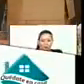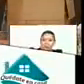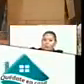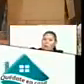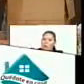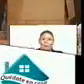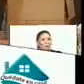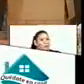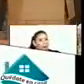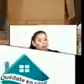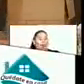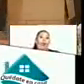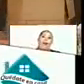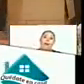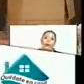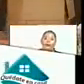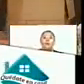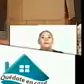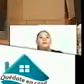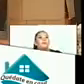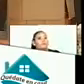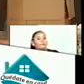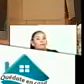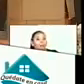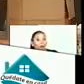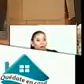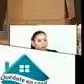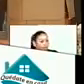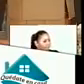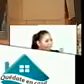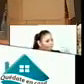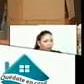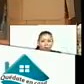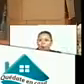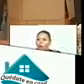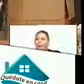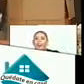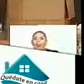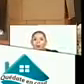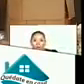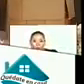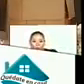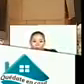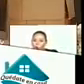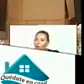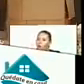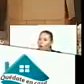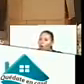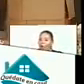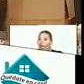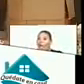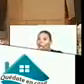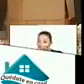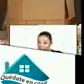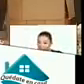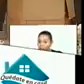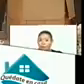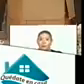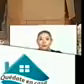producción? Nada más y nada menos que donarla a familias de escasos recursos